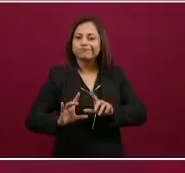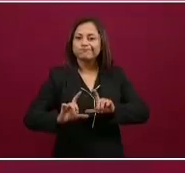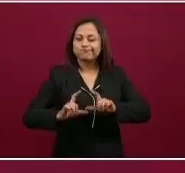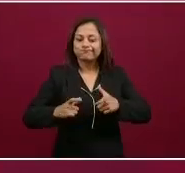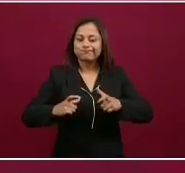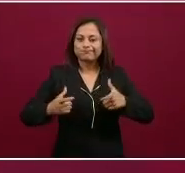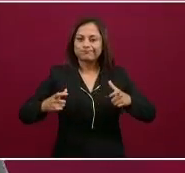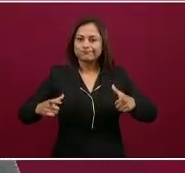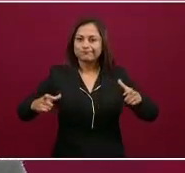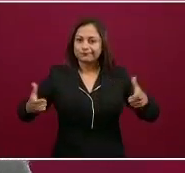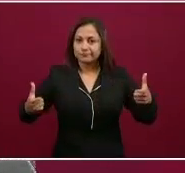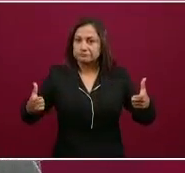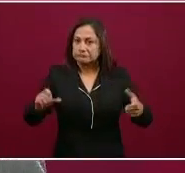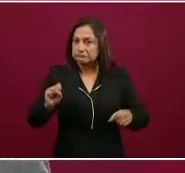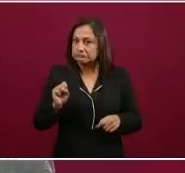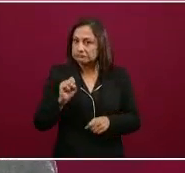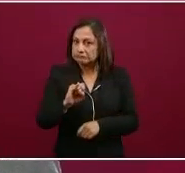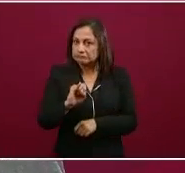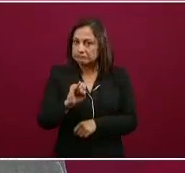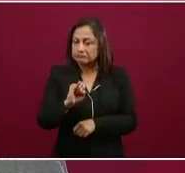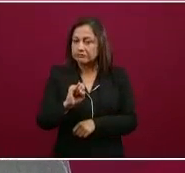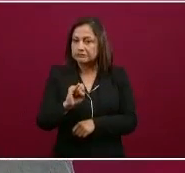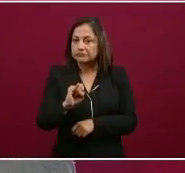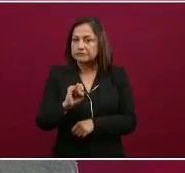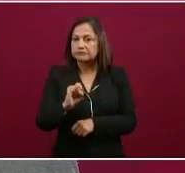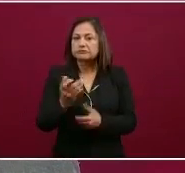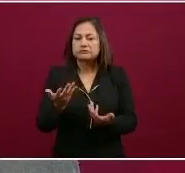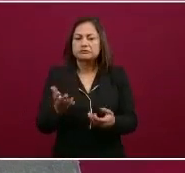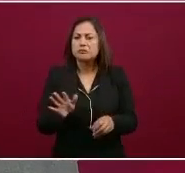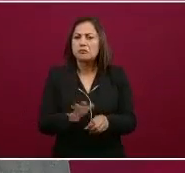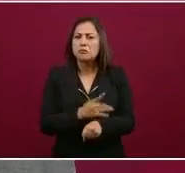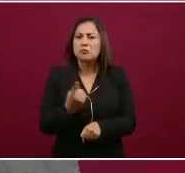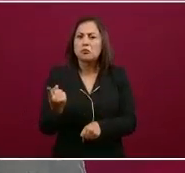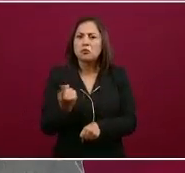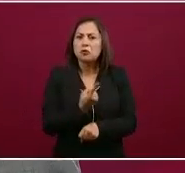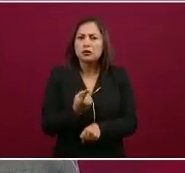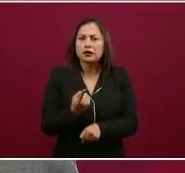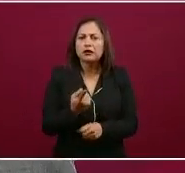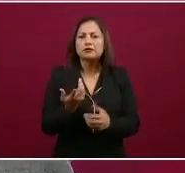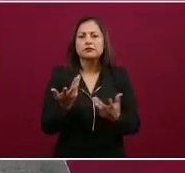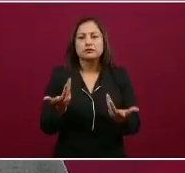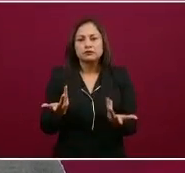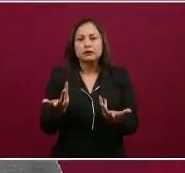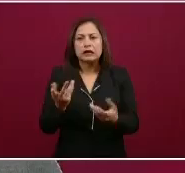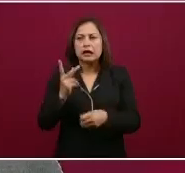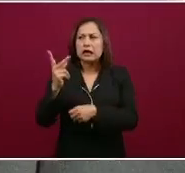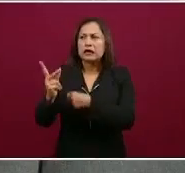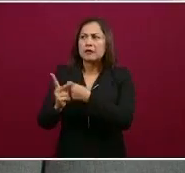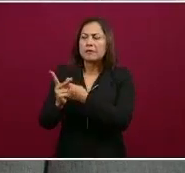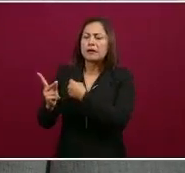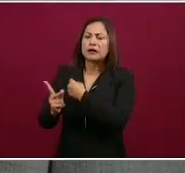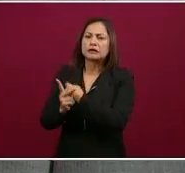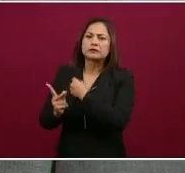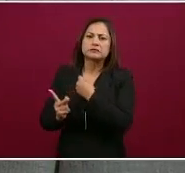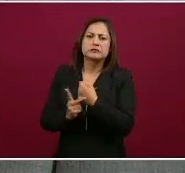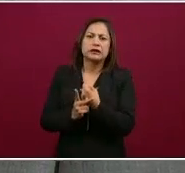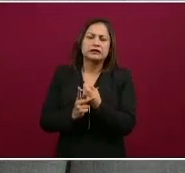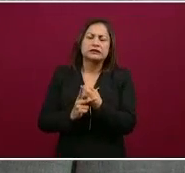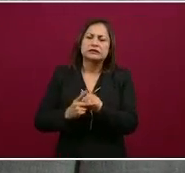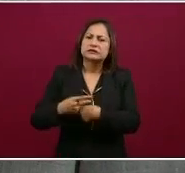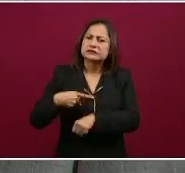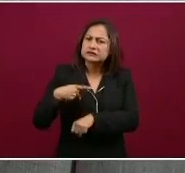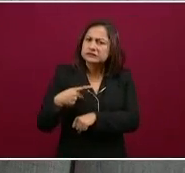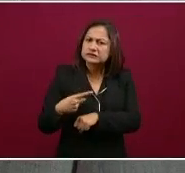por las crisis en